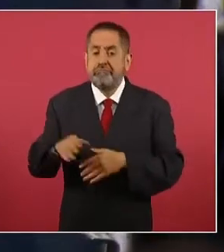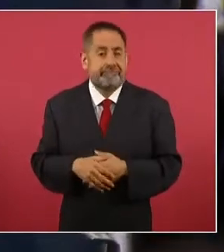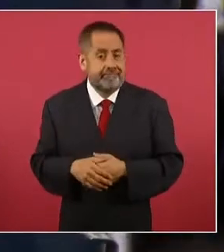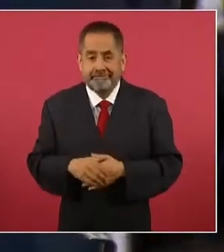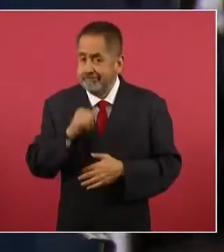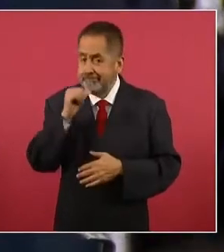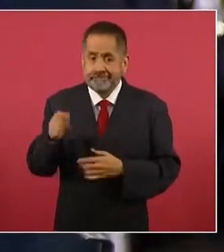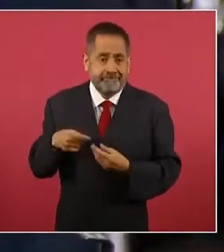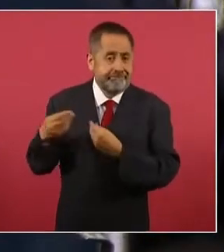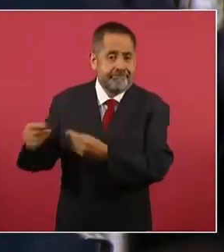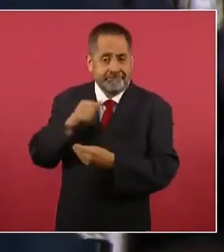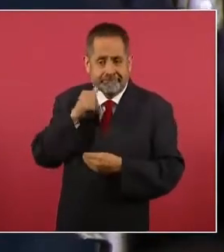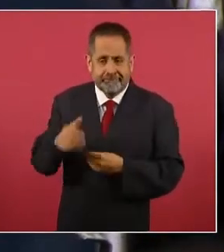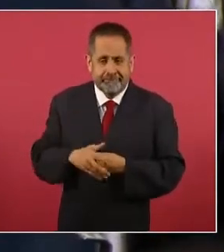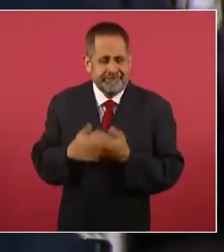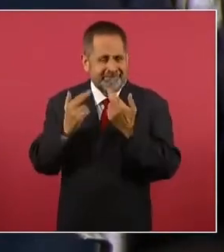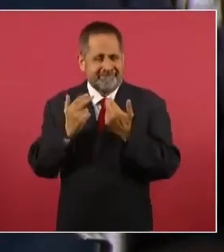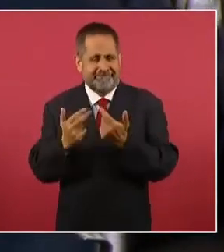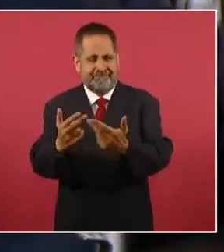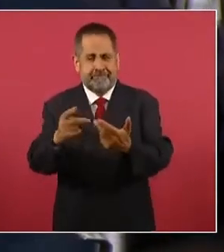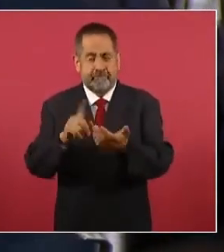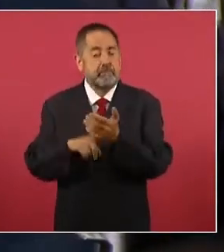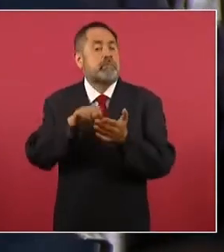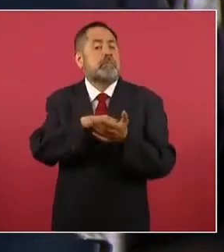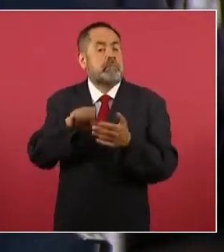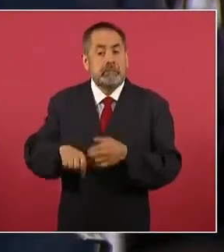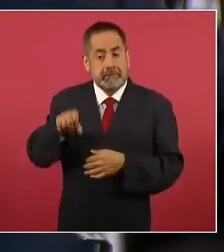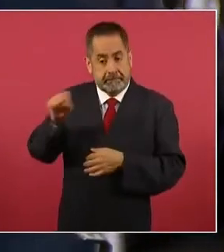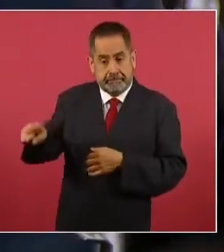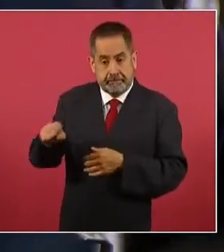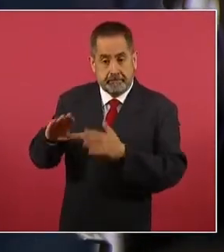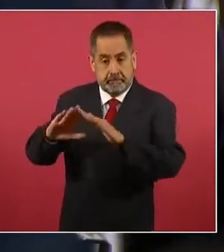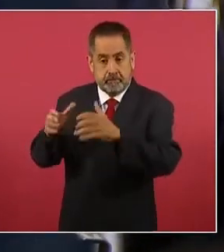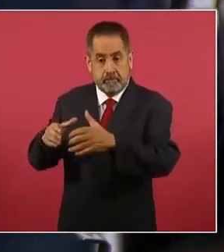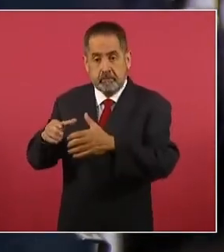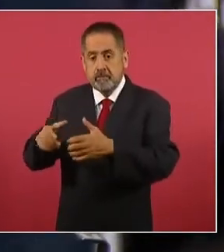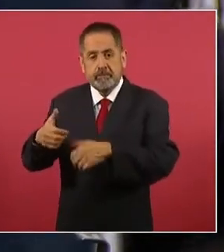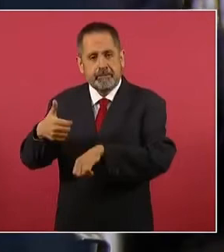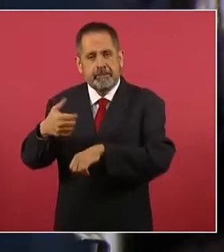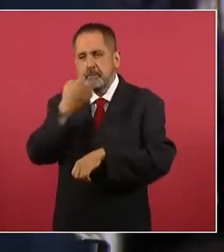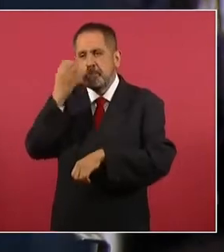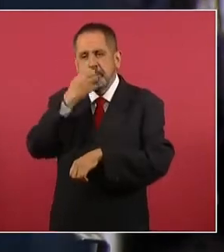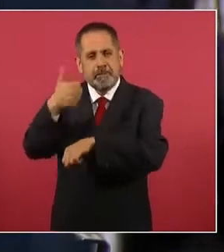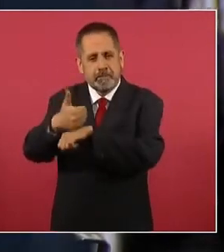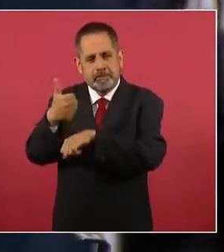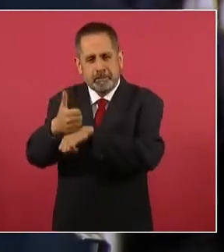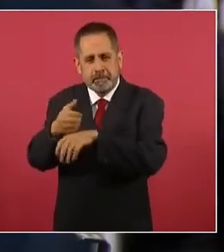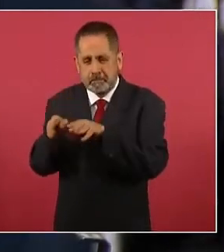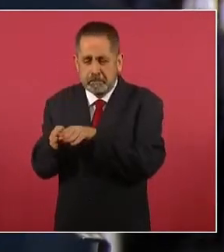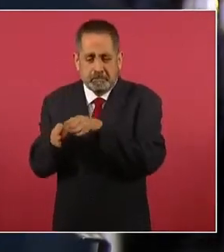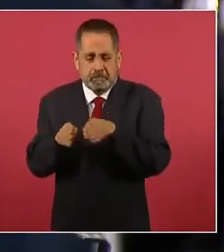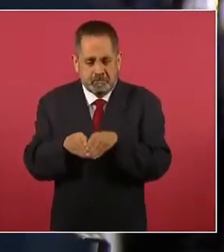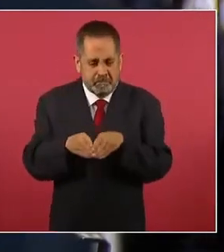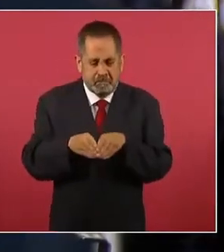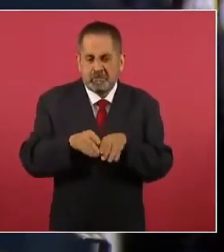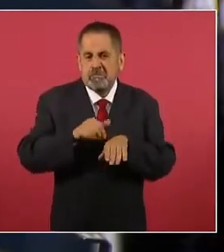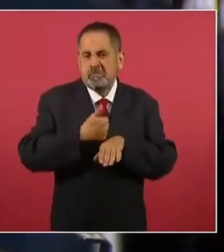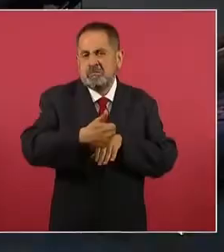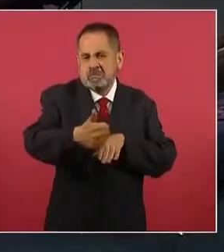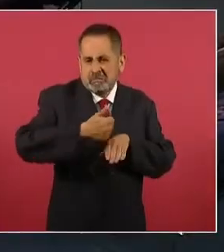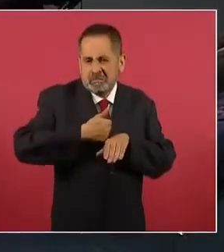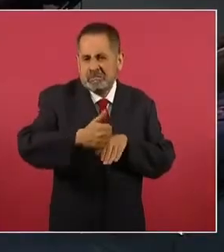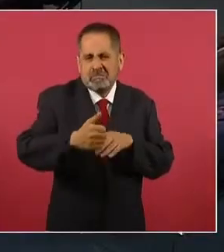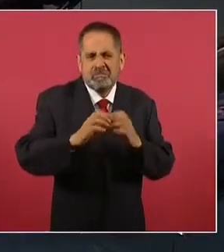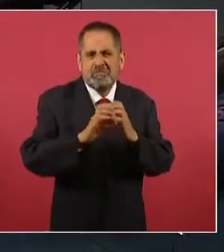el camino que está frente a la propia primaria de la comunidad. ¿En qué sentido? En pasar pues